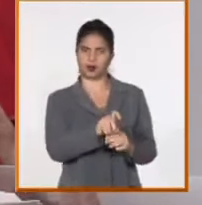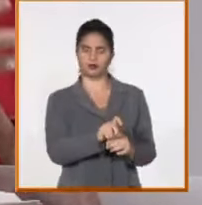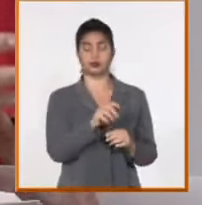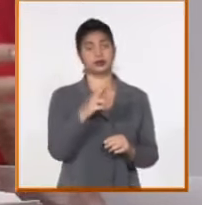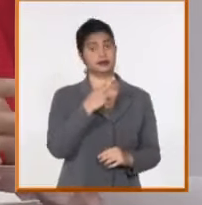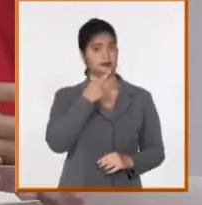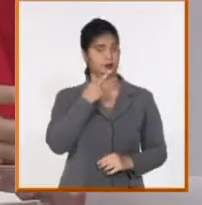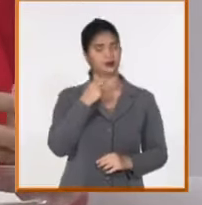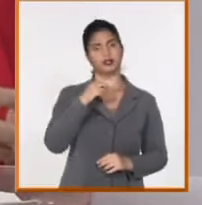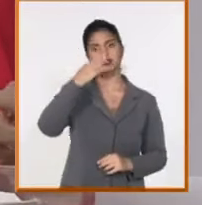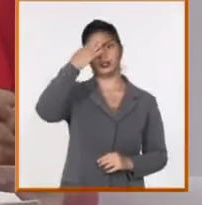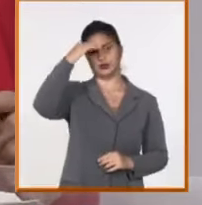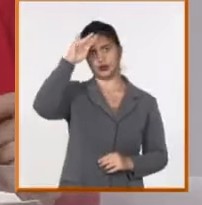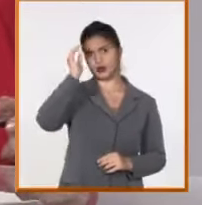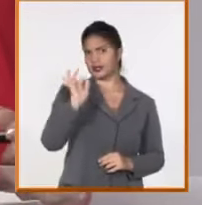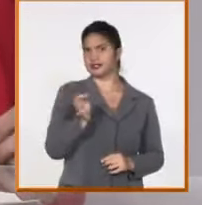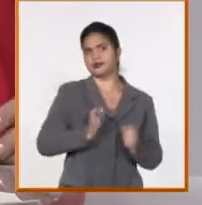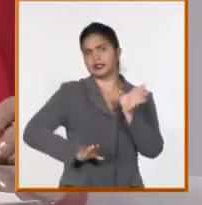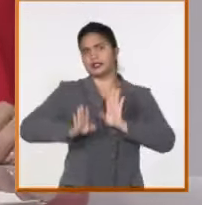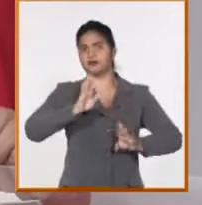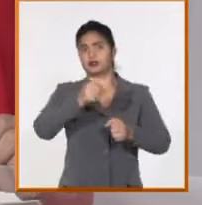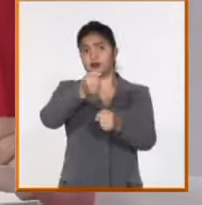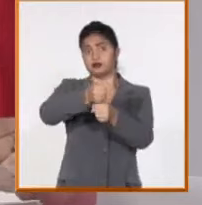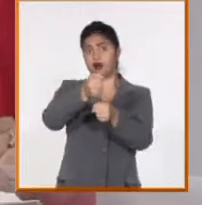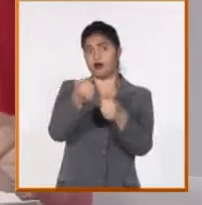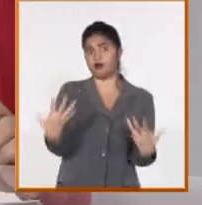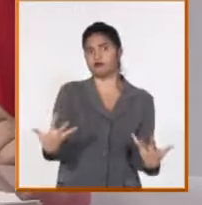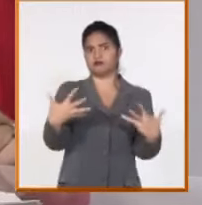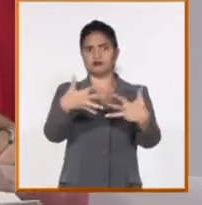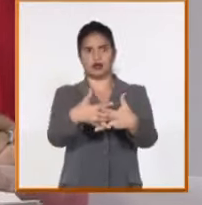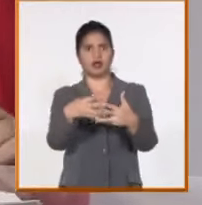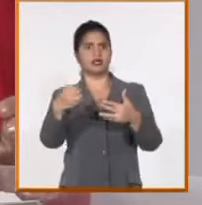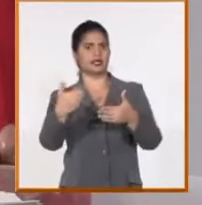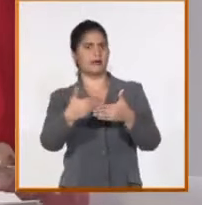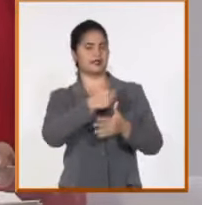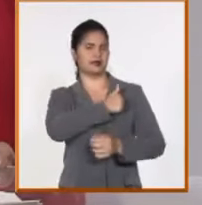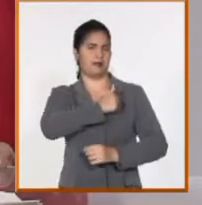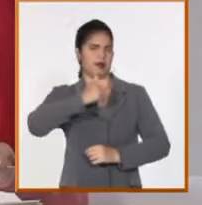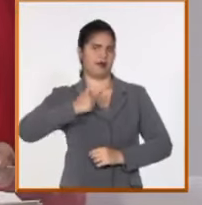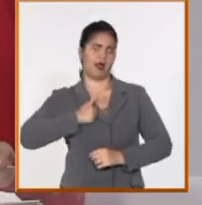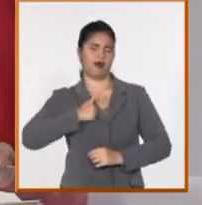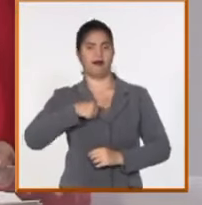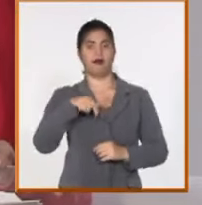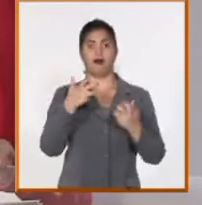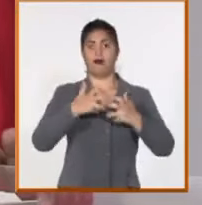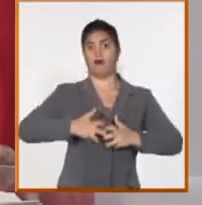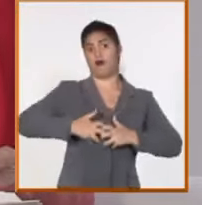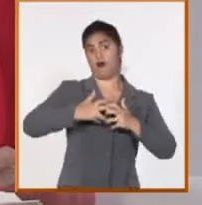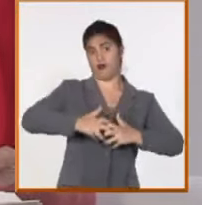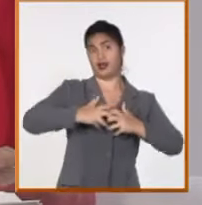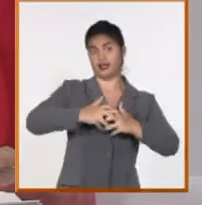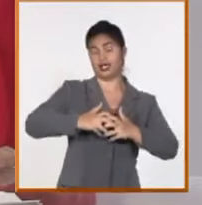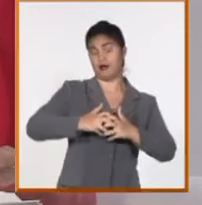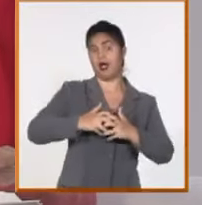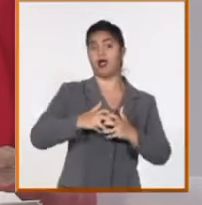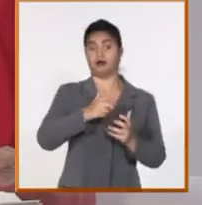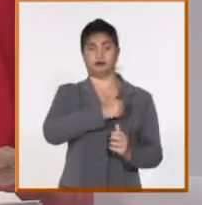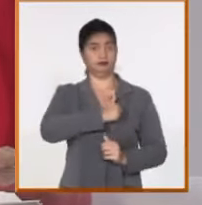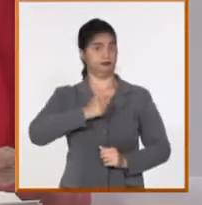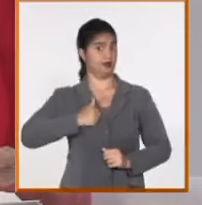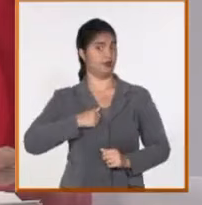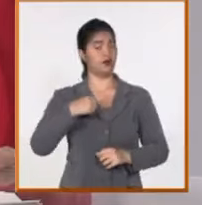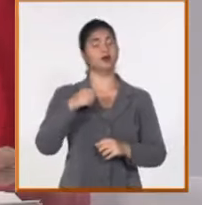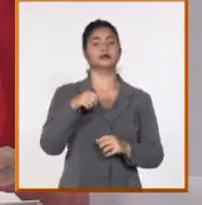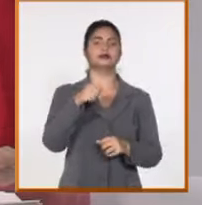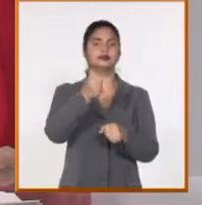Defensores de las relaciones con las formas de gestión no Estatal de desde que trabajamos con las cooperativas de producción agropecuaria los trabajadores por